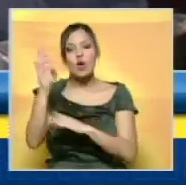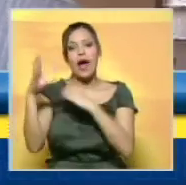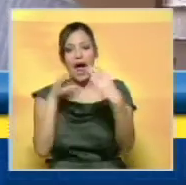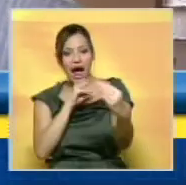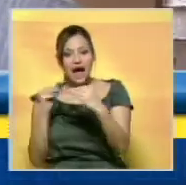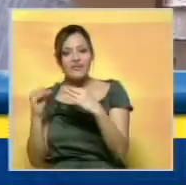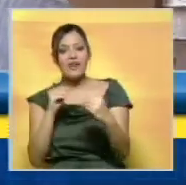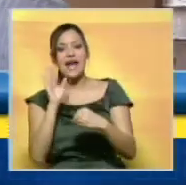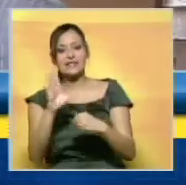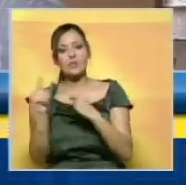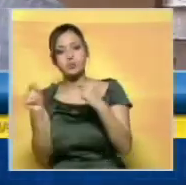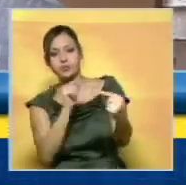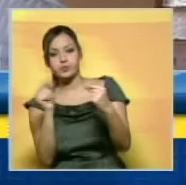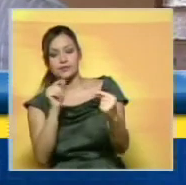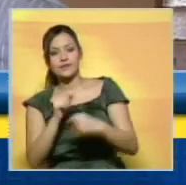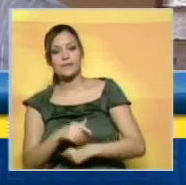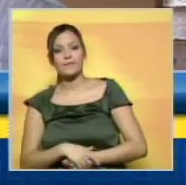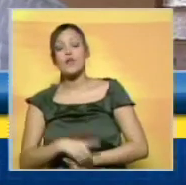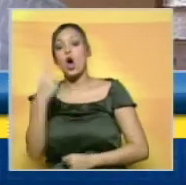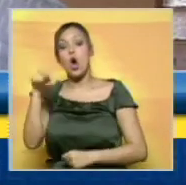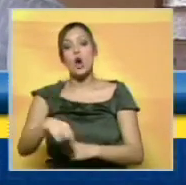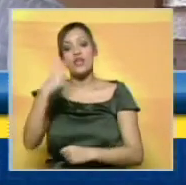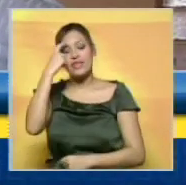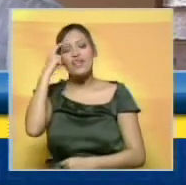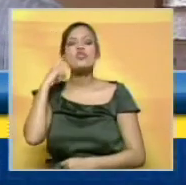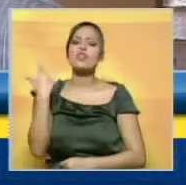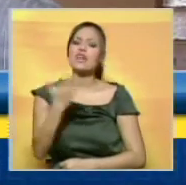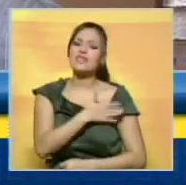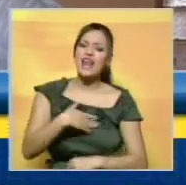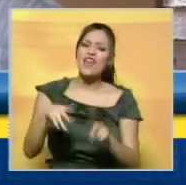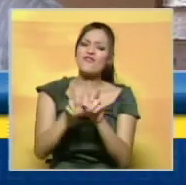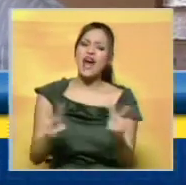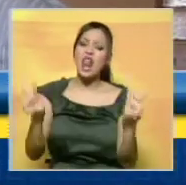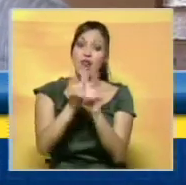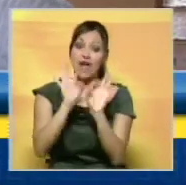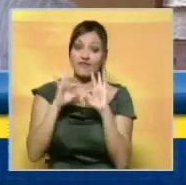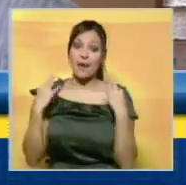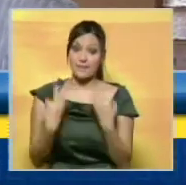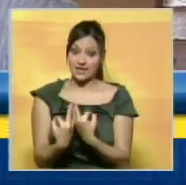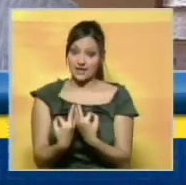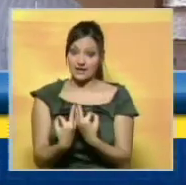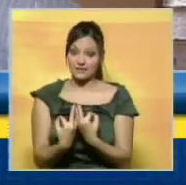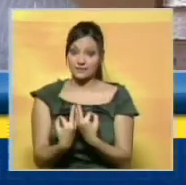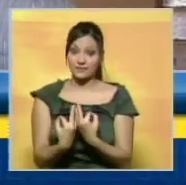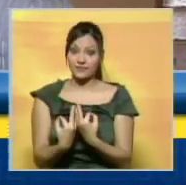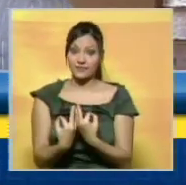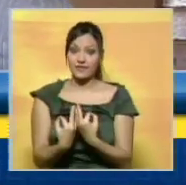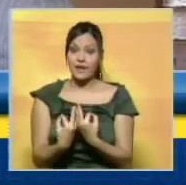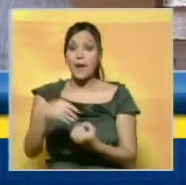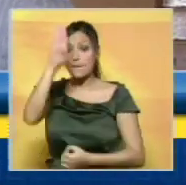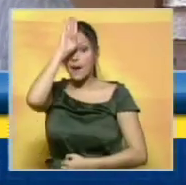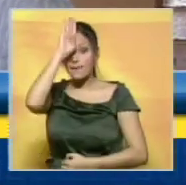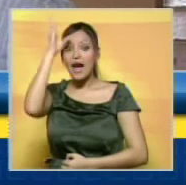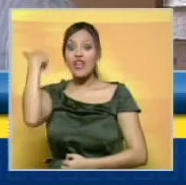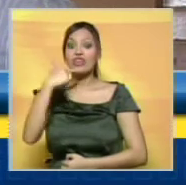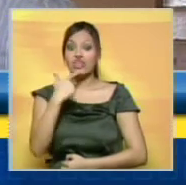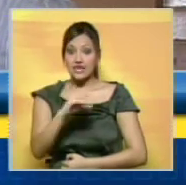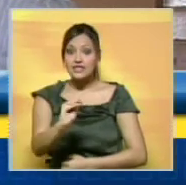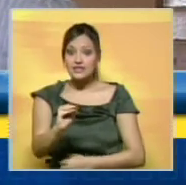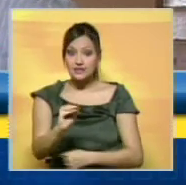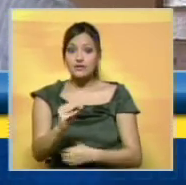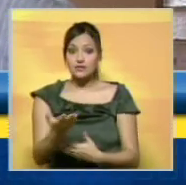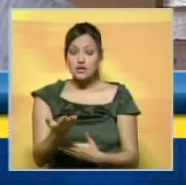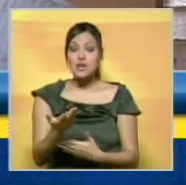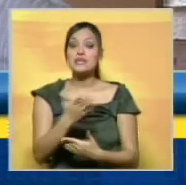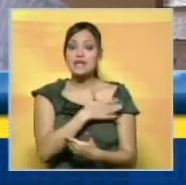debates. El tema que yo creo más importante hoy en día de valores es la familia, porque Incluso el Papa lo ha dicho, ¿no?